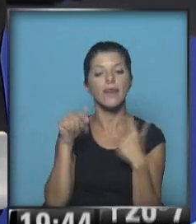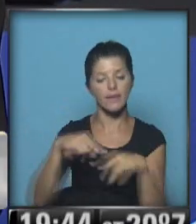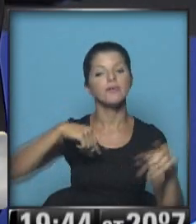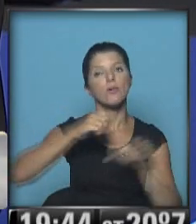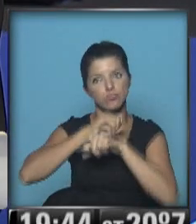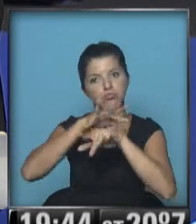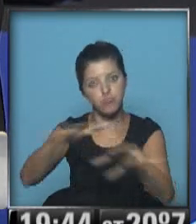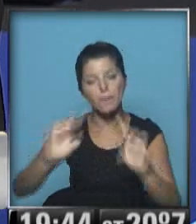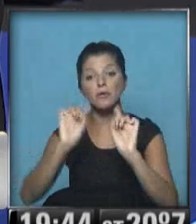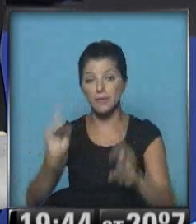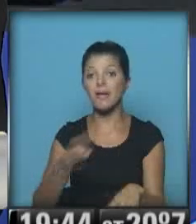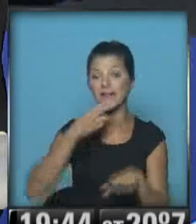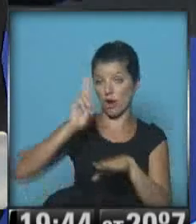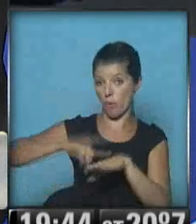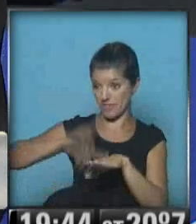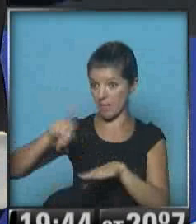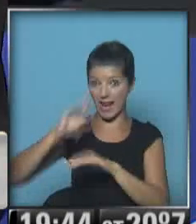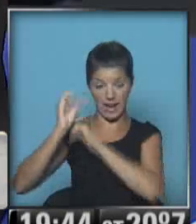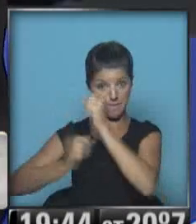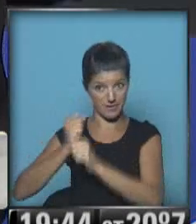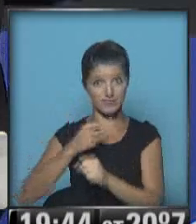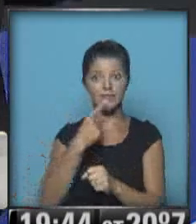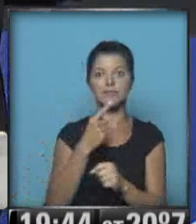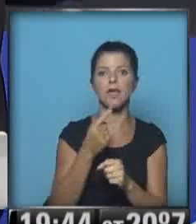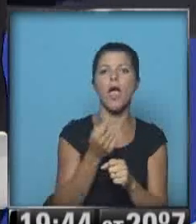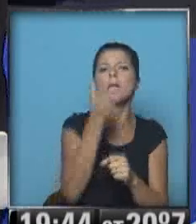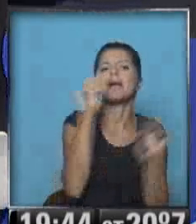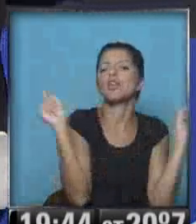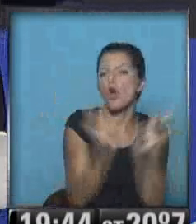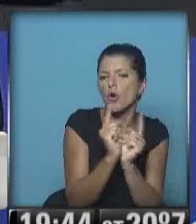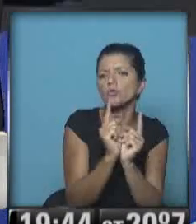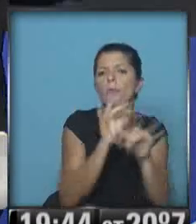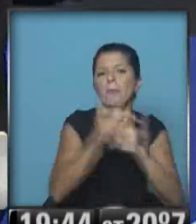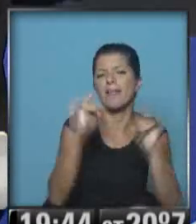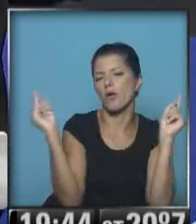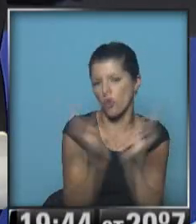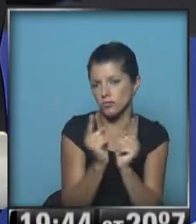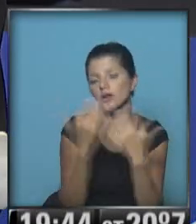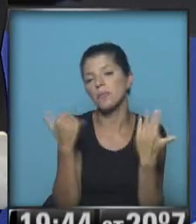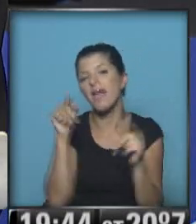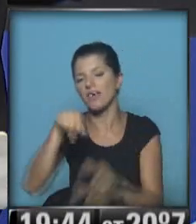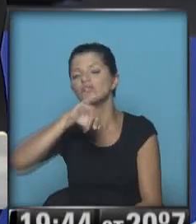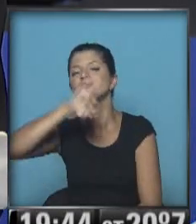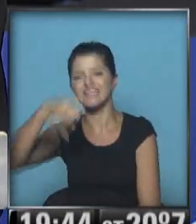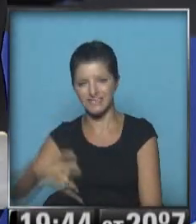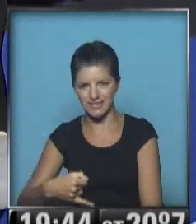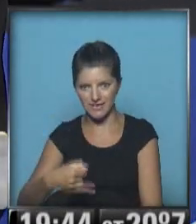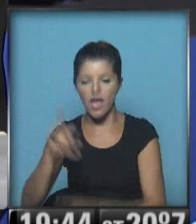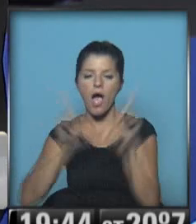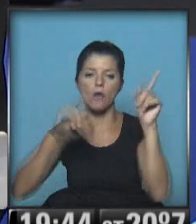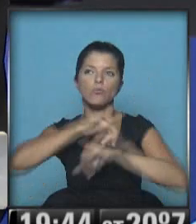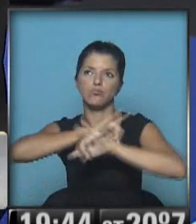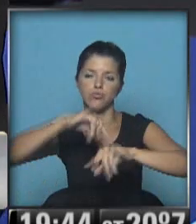como recomendación de Barcelona meller hacer pequeños clips de propaganda más cortitos que eso Tal vez haya tenido alguna